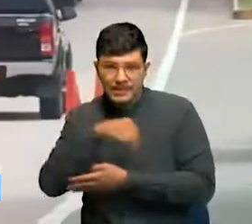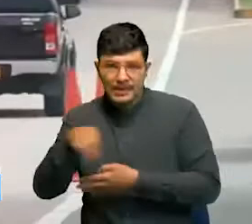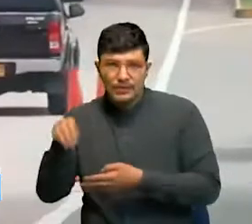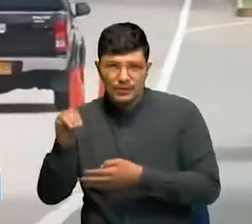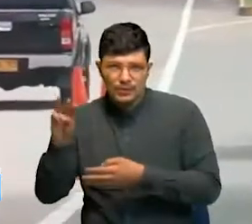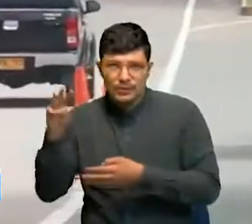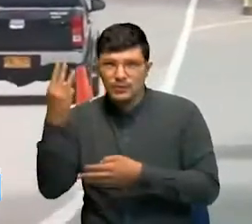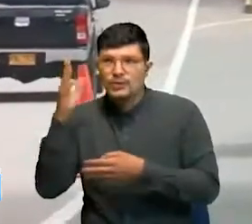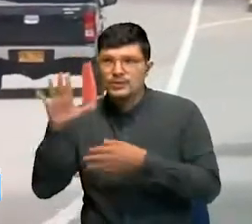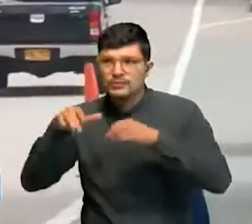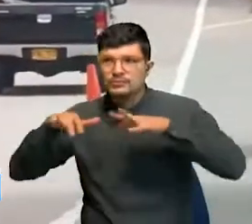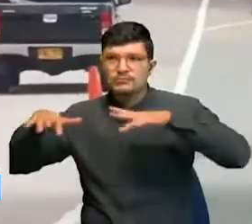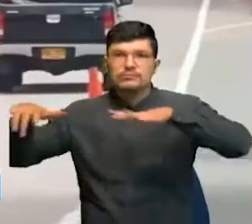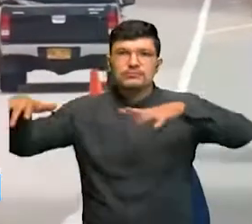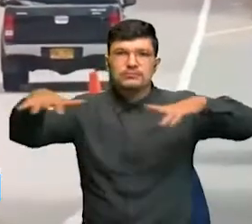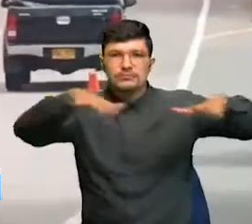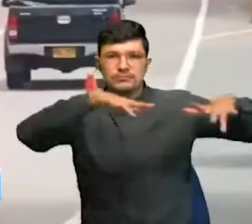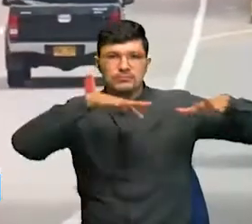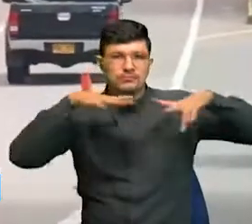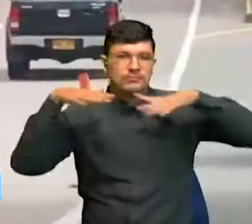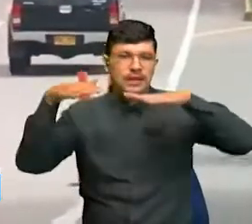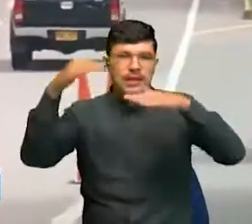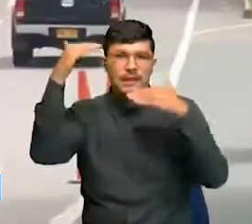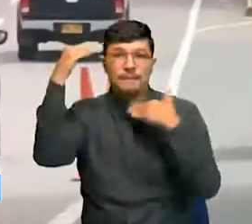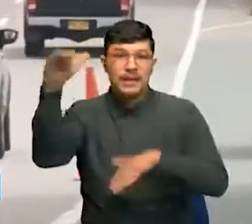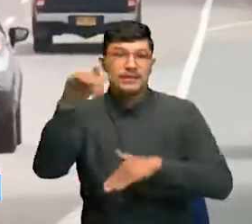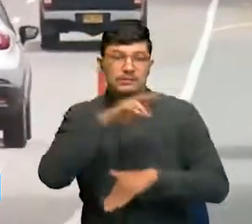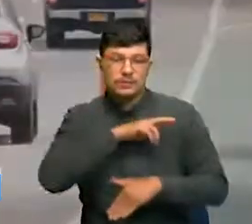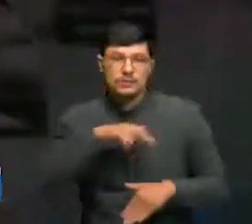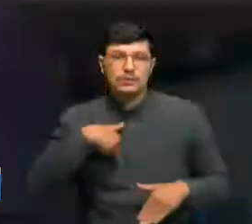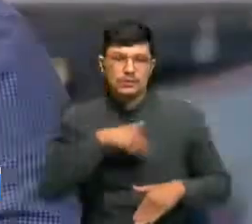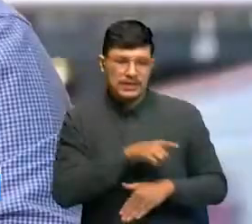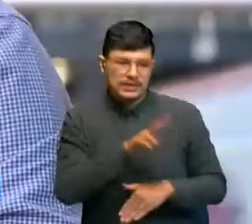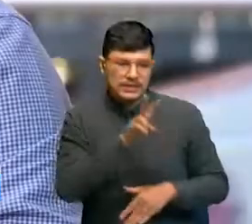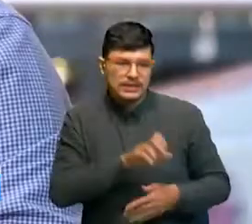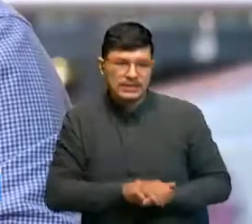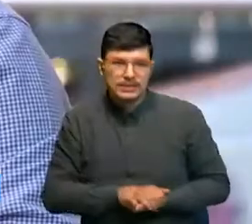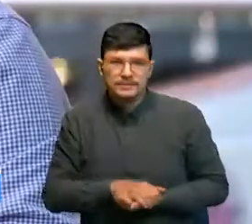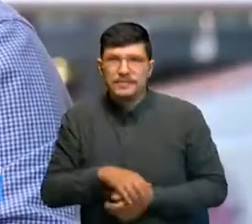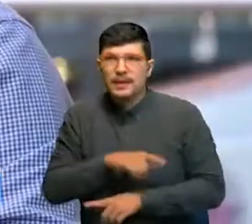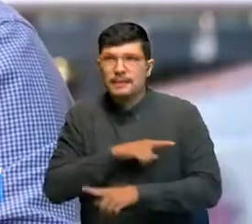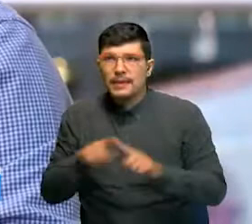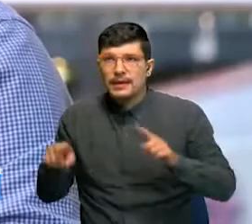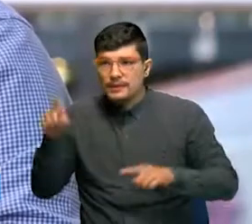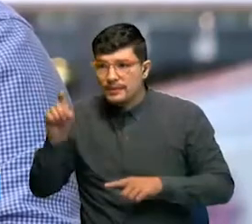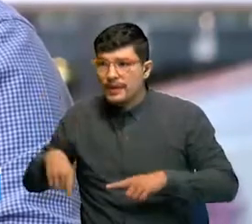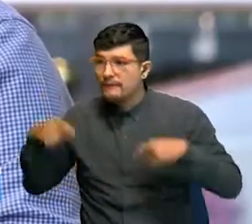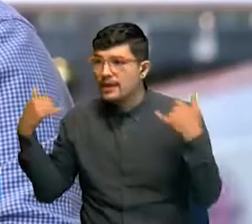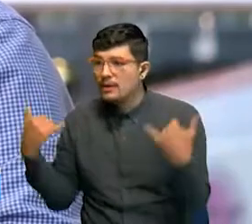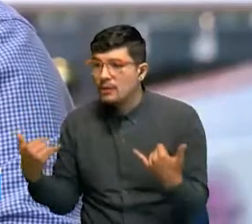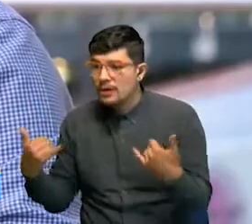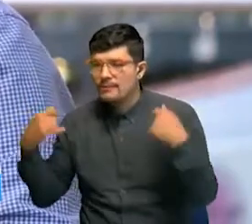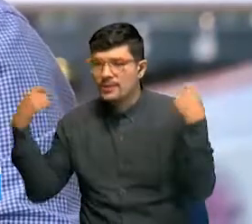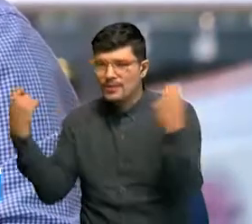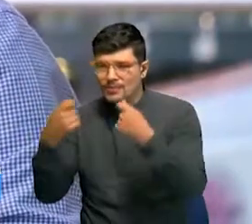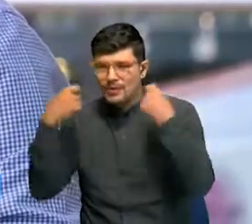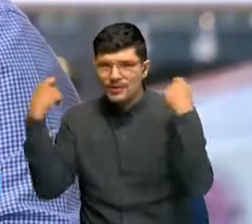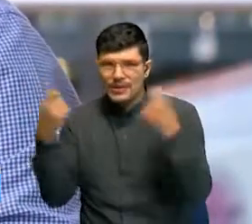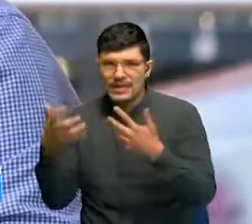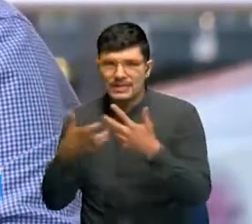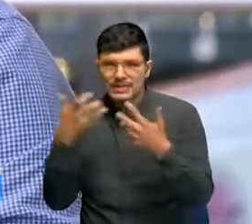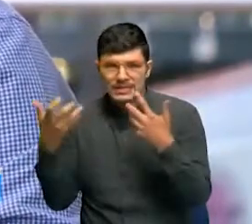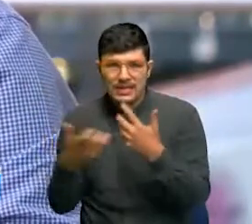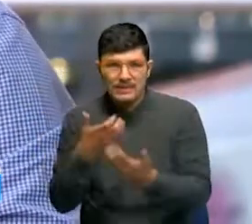que hemos monitoreado, el máximo que hemos tenido es 17. Se tienen que promover los sistemas alternativos de movilidad, como